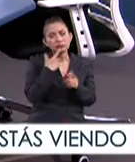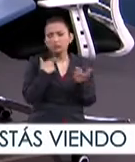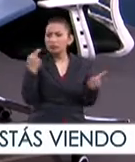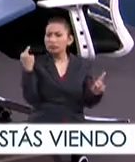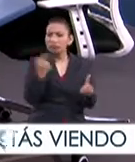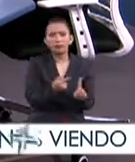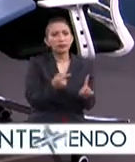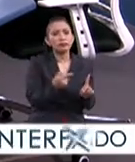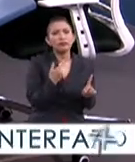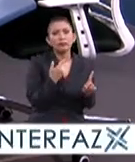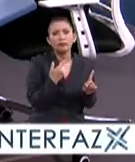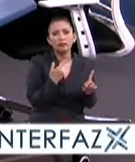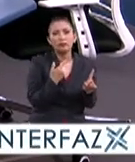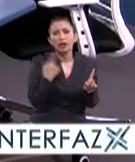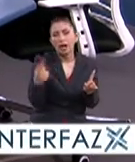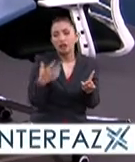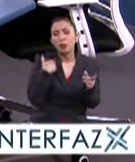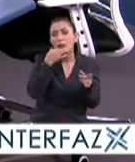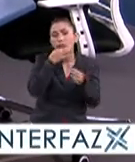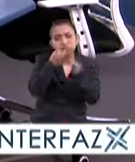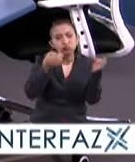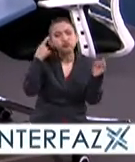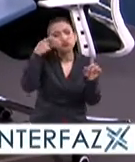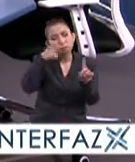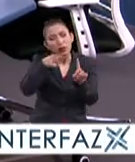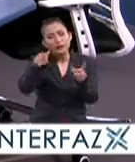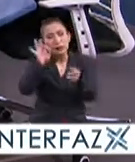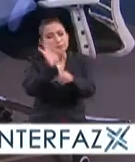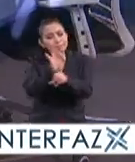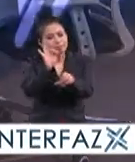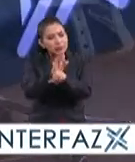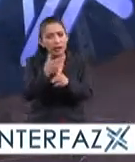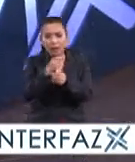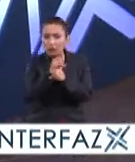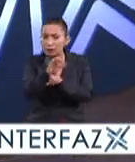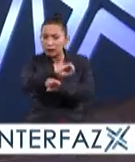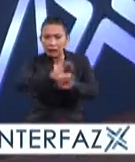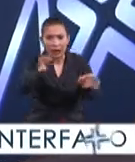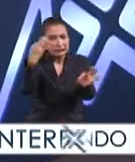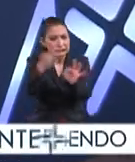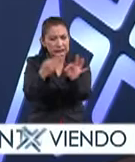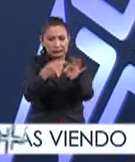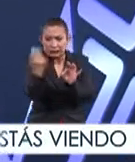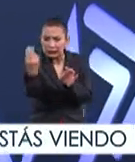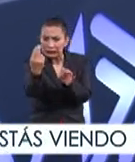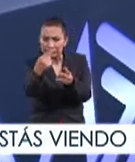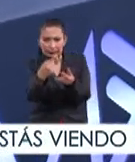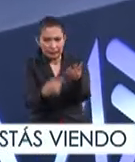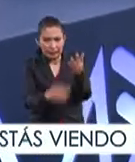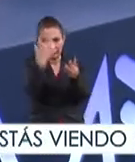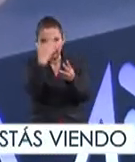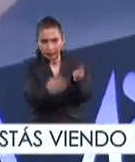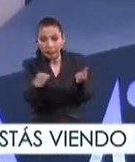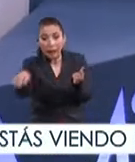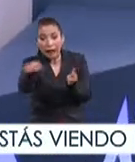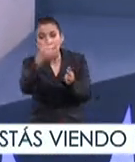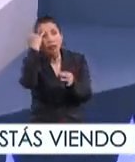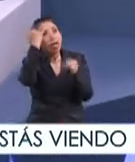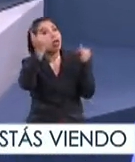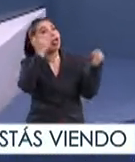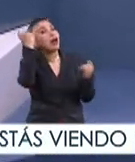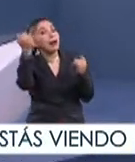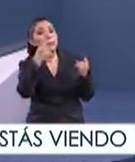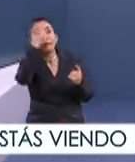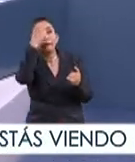finalidad de brindarles objetividad y transmitir información clara y precisa, también para que no tengan la idea de que va a